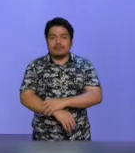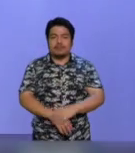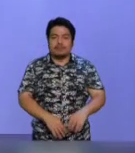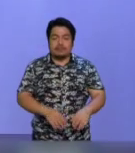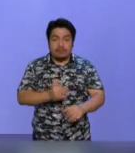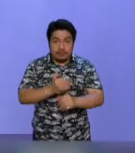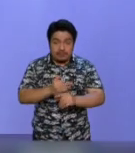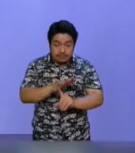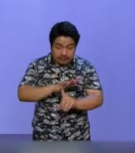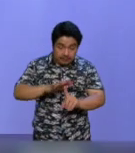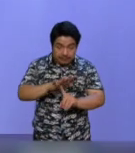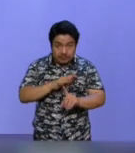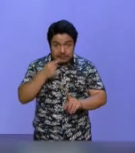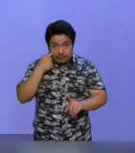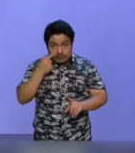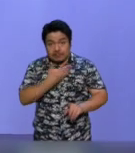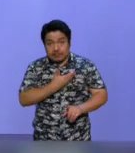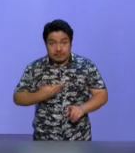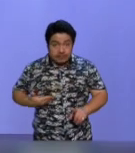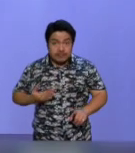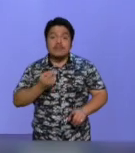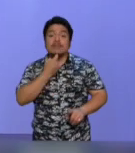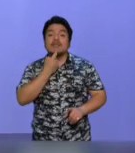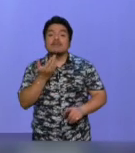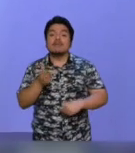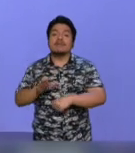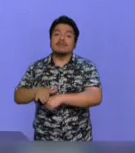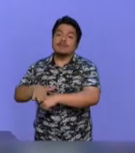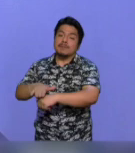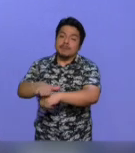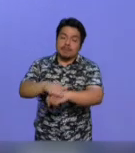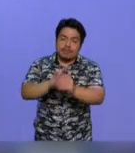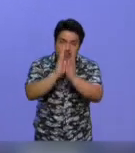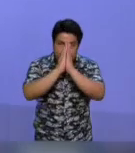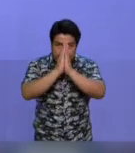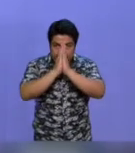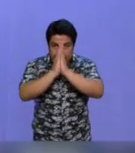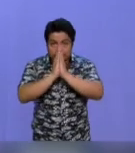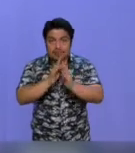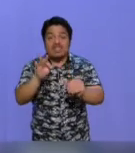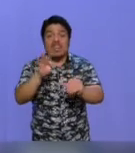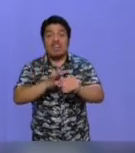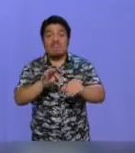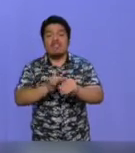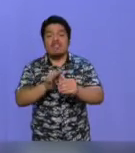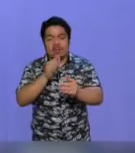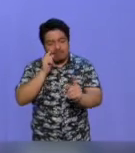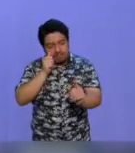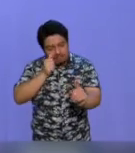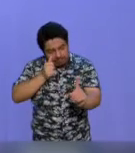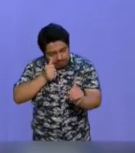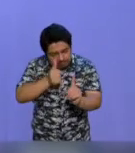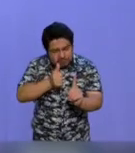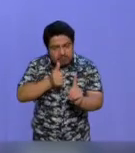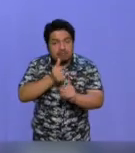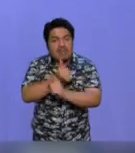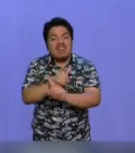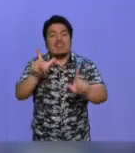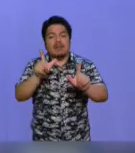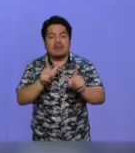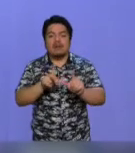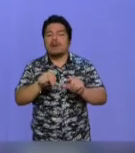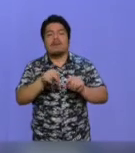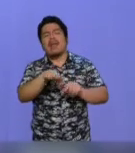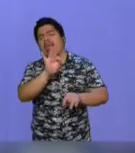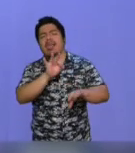Y en este contexto le comento que el presidente López Obrador hizo un llamado a votar de manera consciente y en libertad, debido a que no se trata solamente de elegir a las